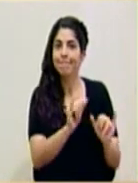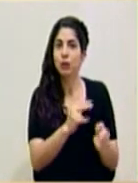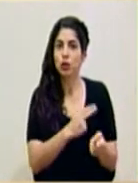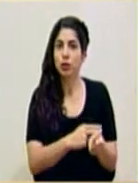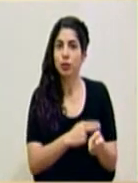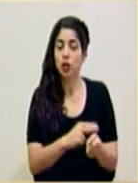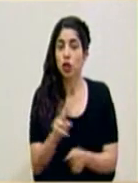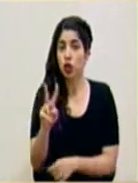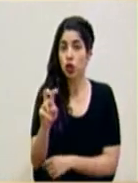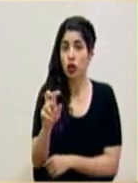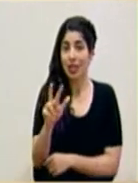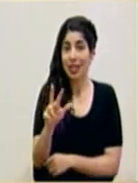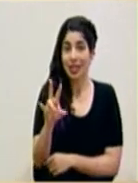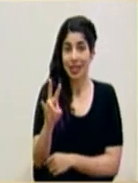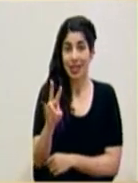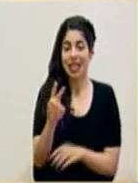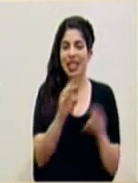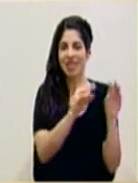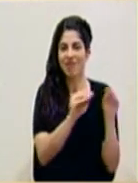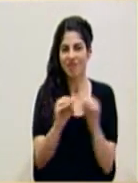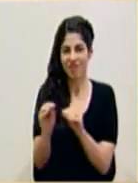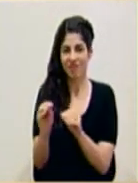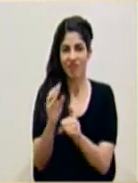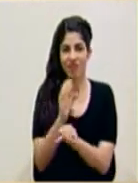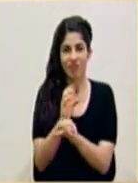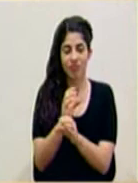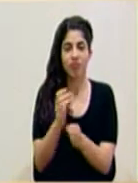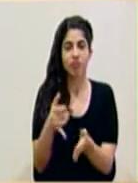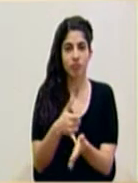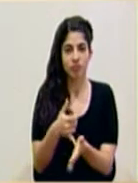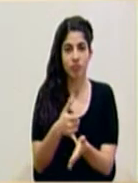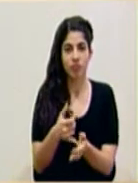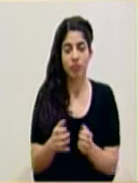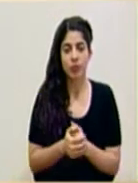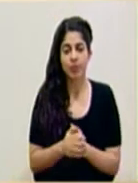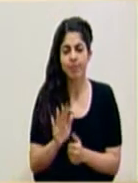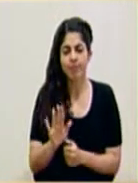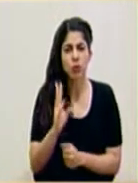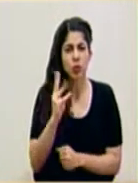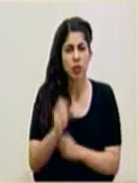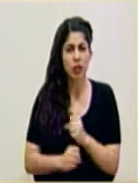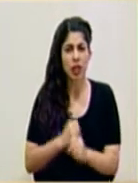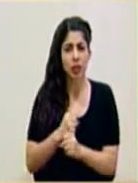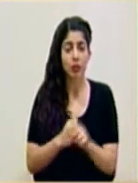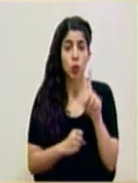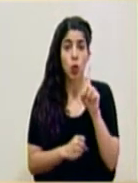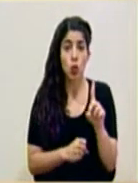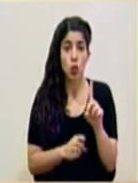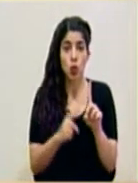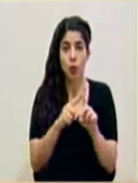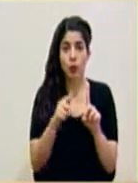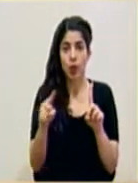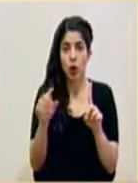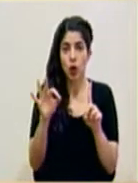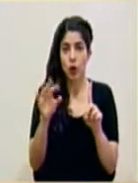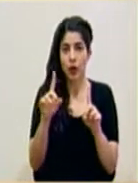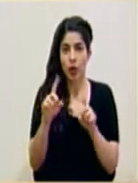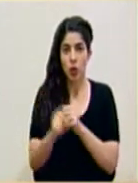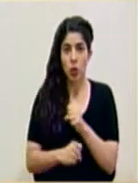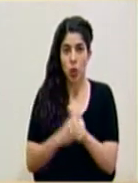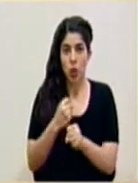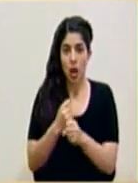237 de ellas en cuidados intensivos, con un rango de edad de 1 a 91 años.